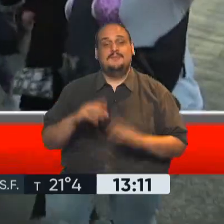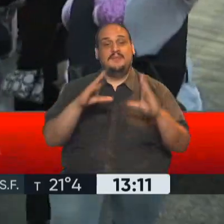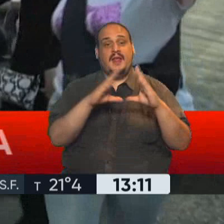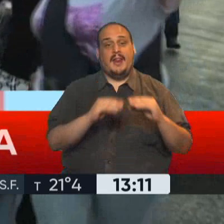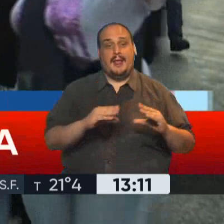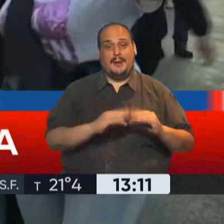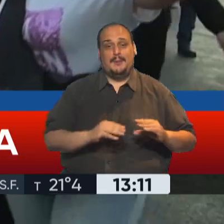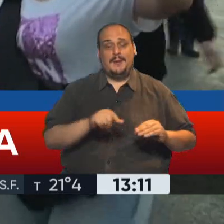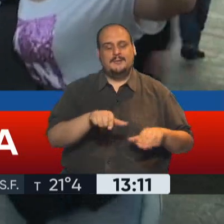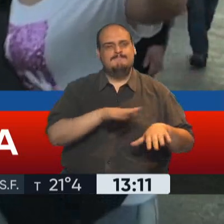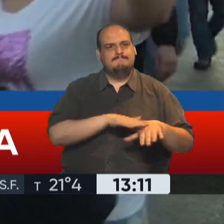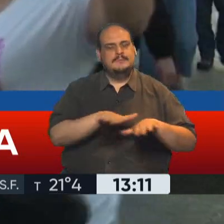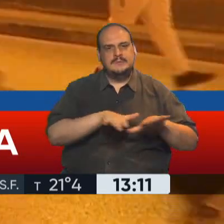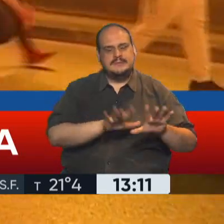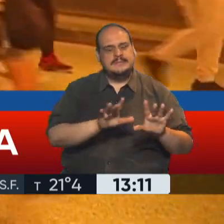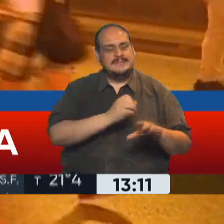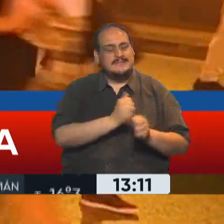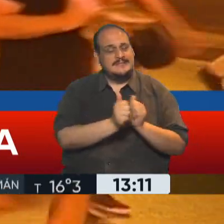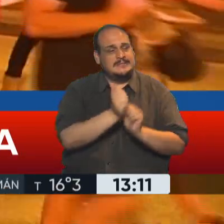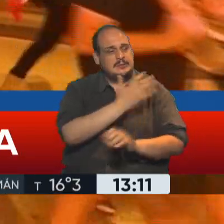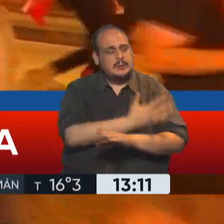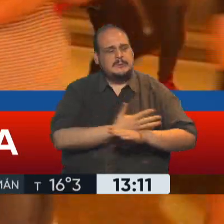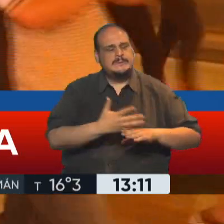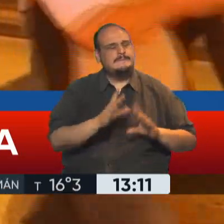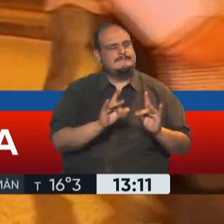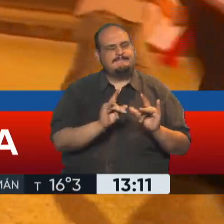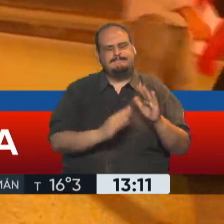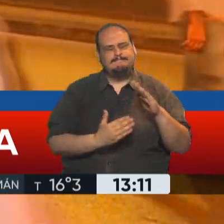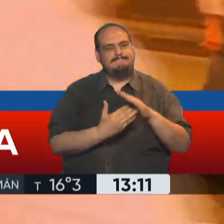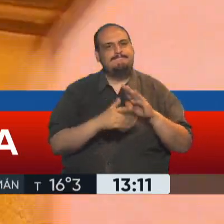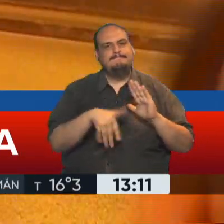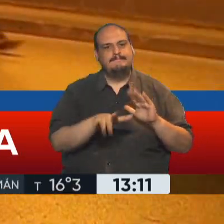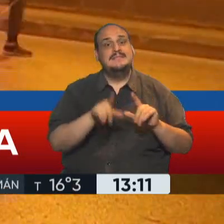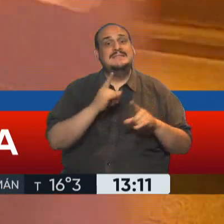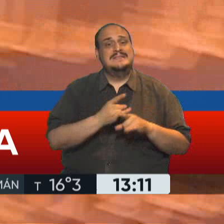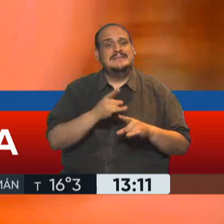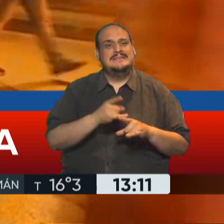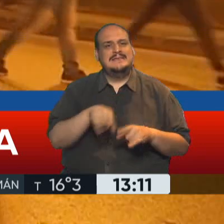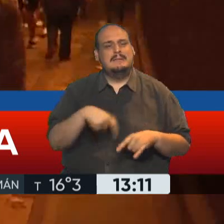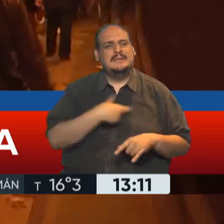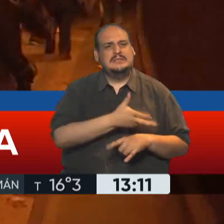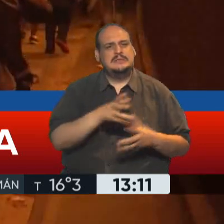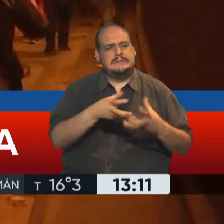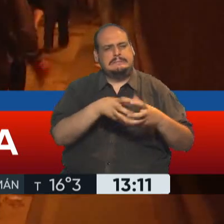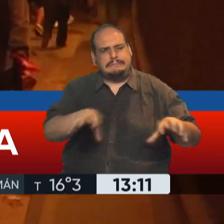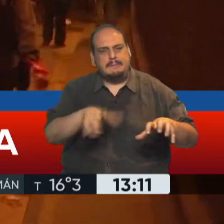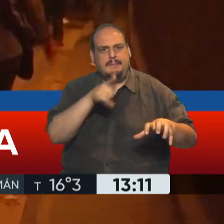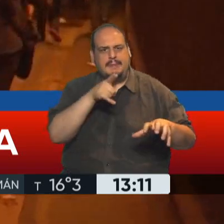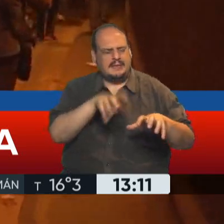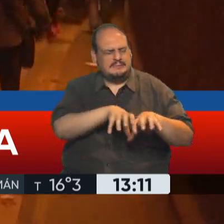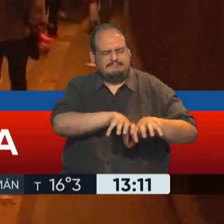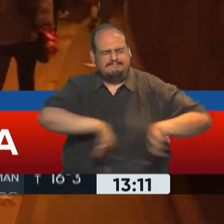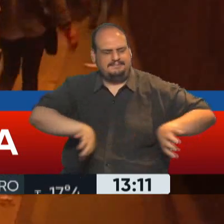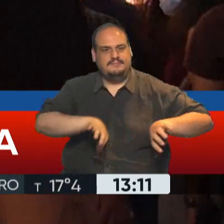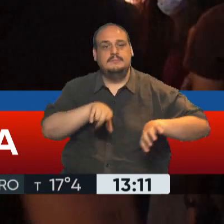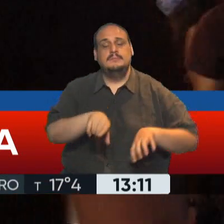atraviesa uno de los momentos más críticos de su historia reciente, que siempre transcurre al borde de la inestabilidad y la fragmentación. Algunos de los